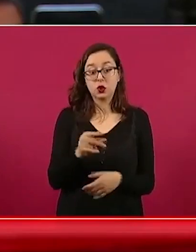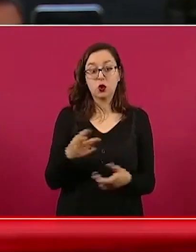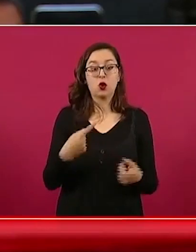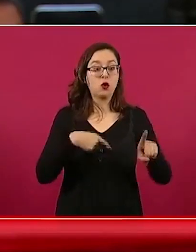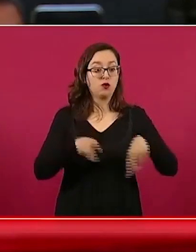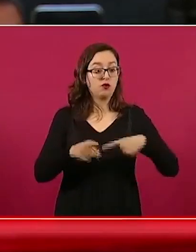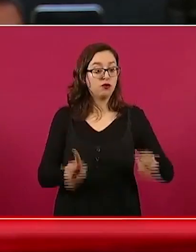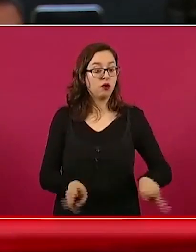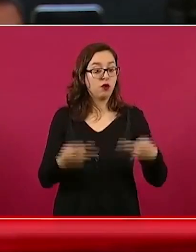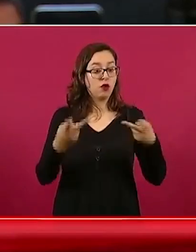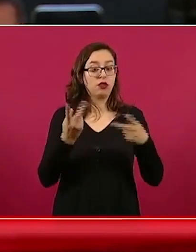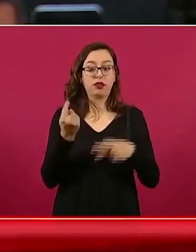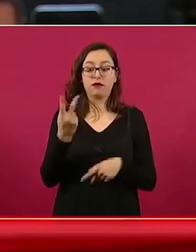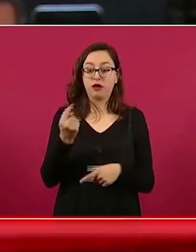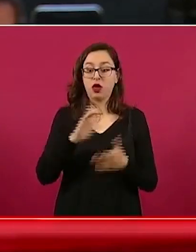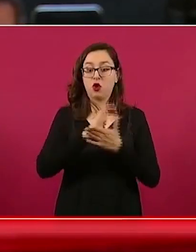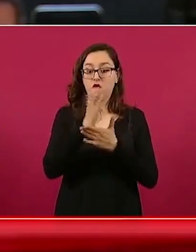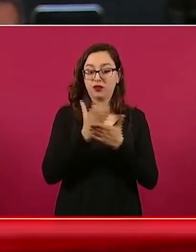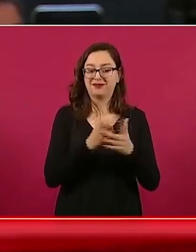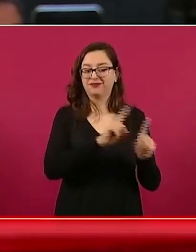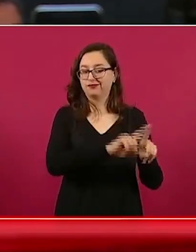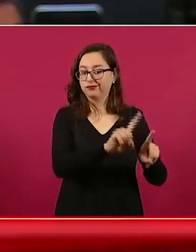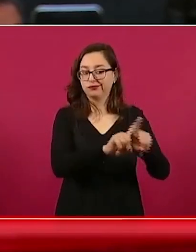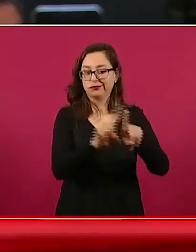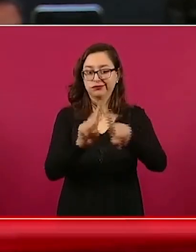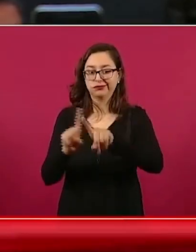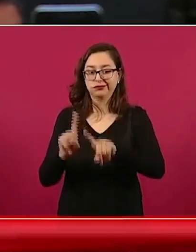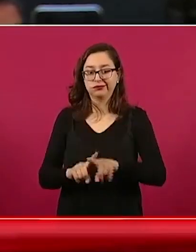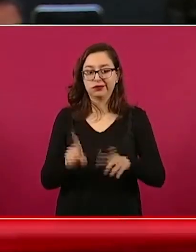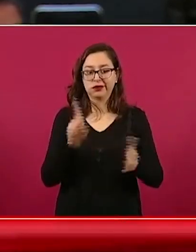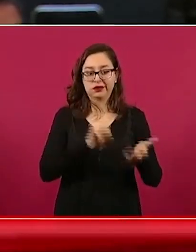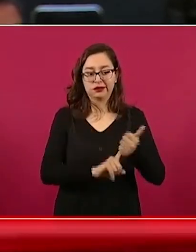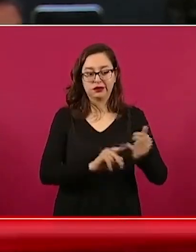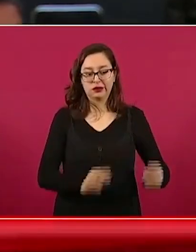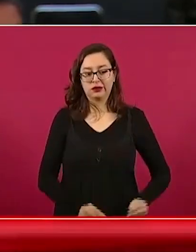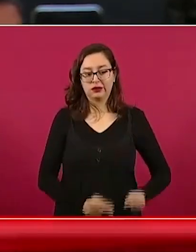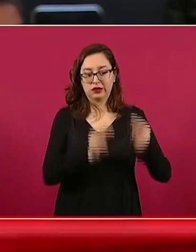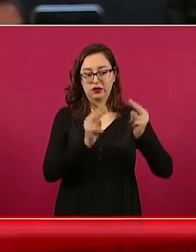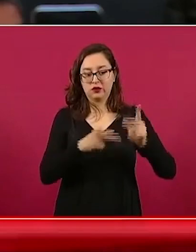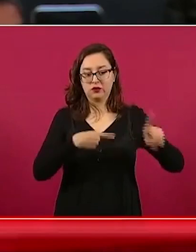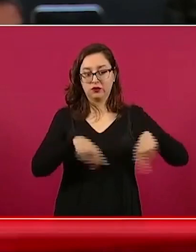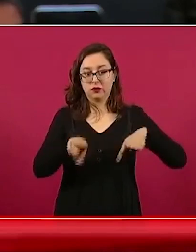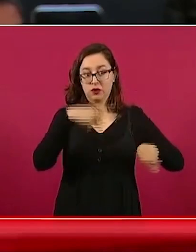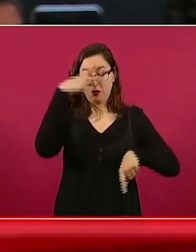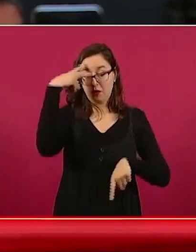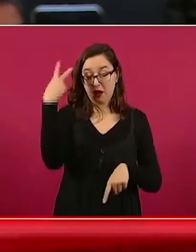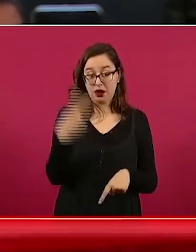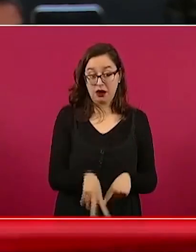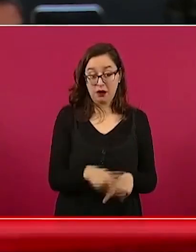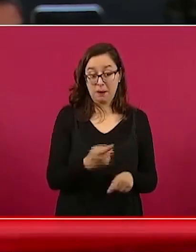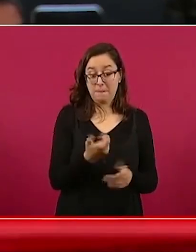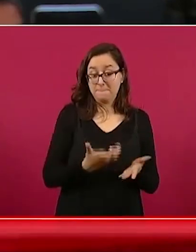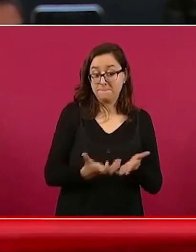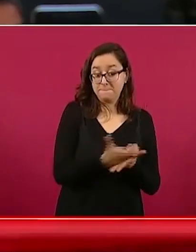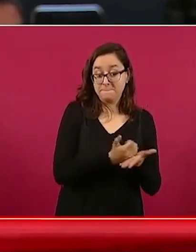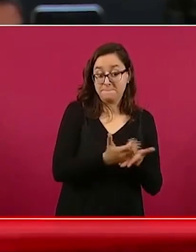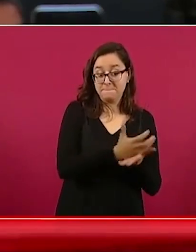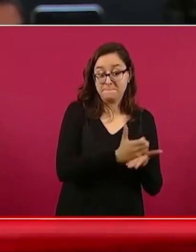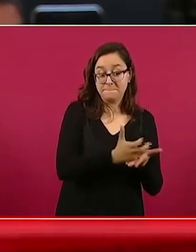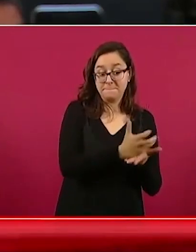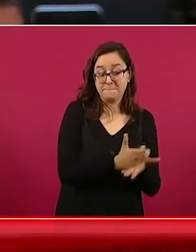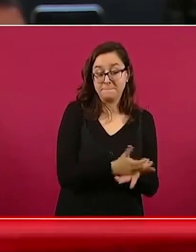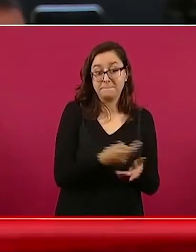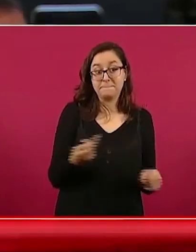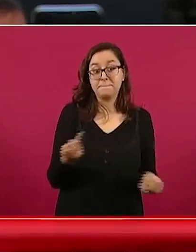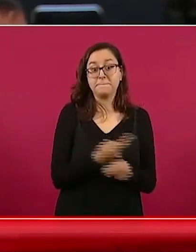de los contratos publicitarios y de todo esto que se da alrededor del fútbol mexicano, señor presidente, que gracias a esta corrupción yo